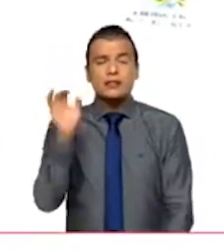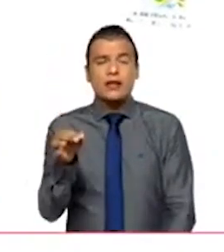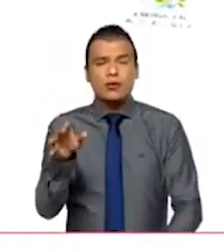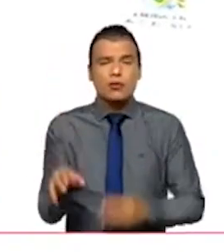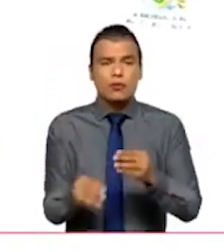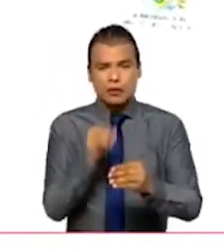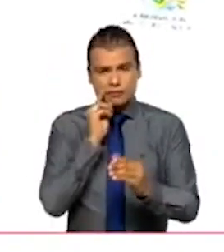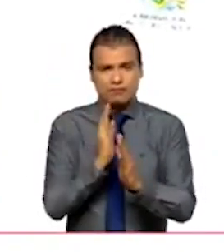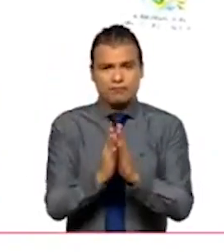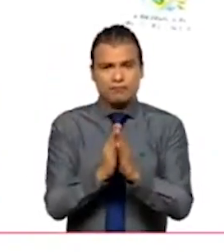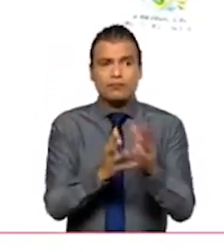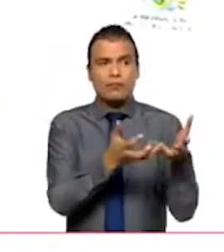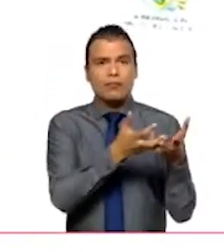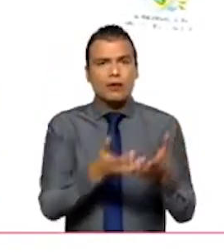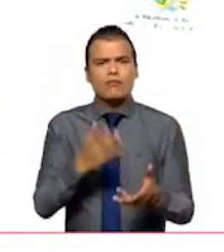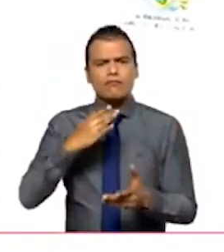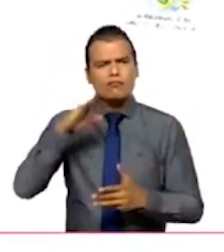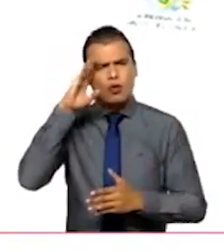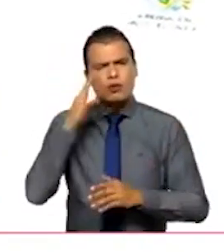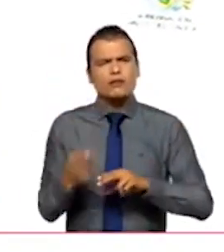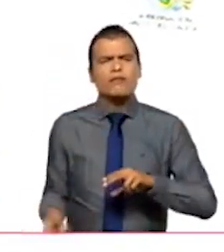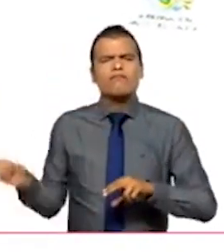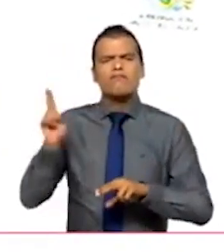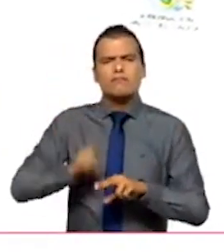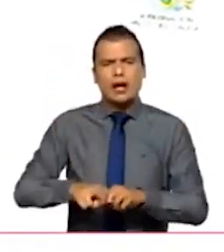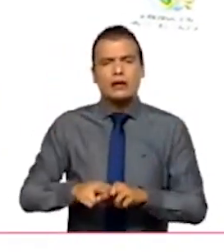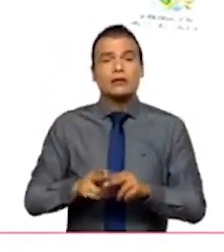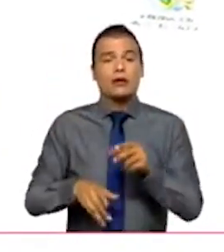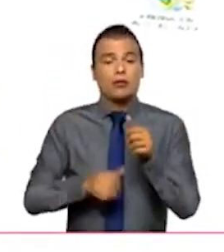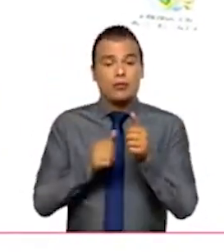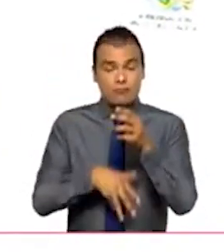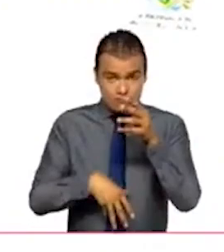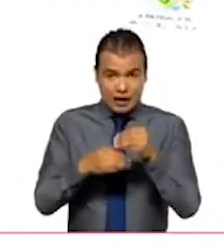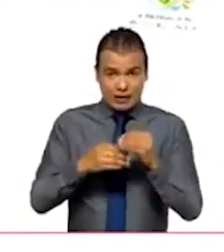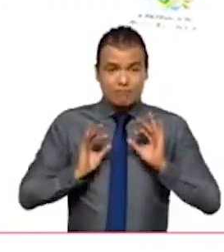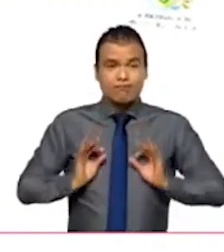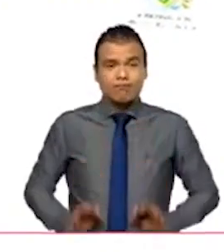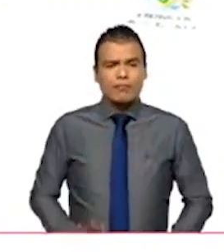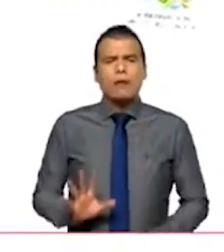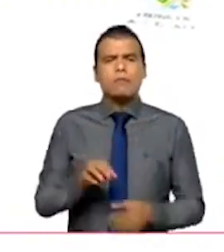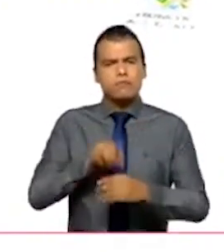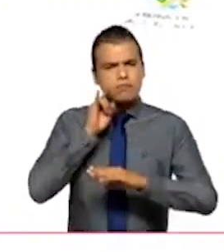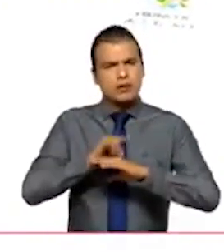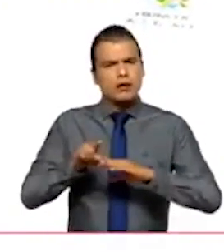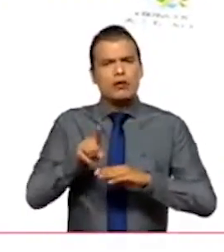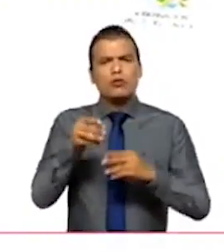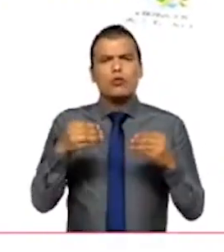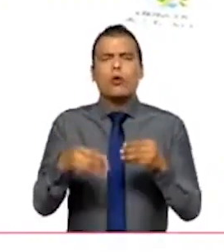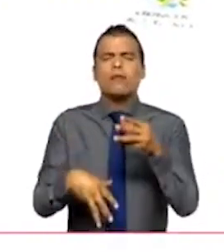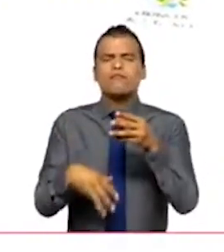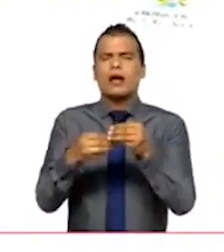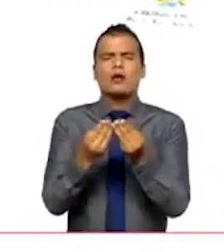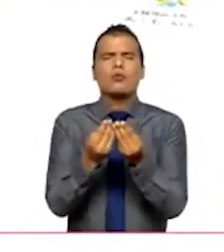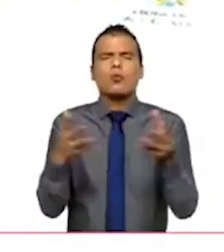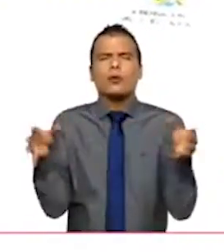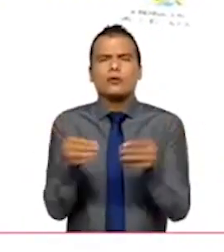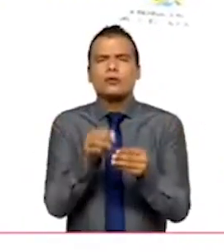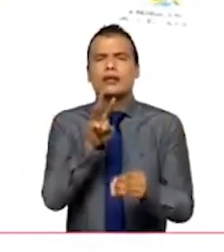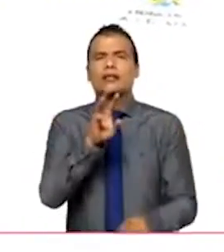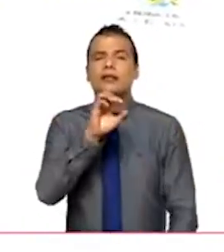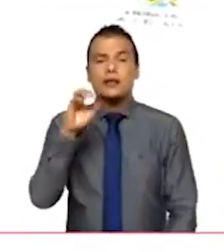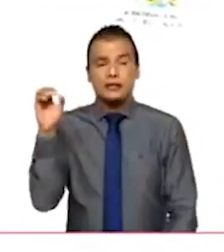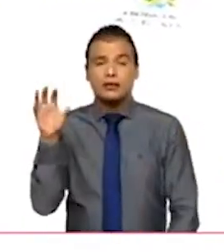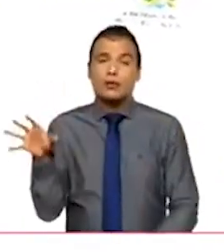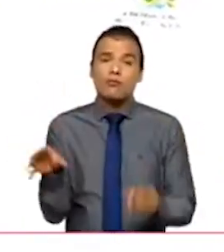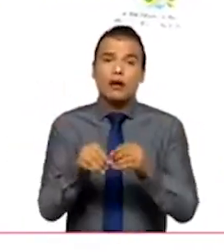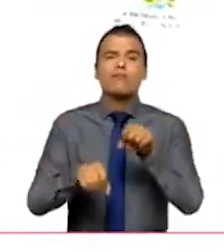También más de 300 policías y militares que a esta hora recorren Tuluá, y por supuesto está dentro de la mesa y